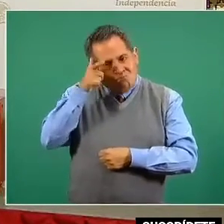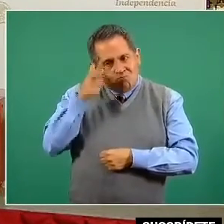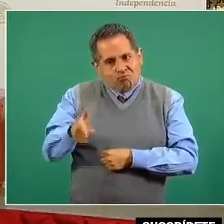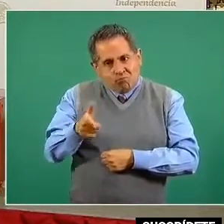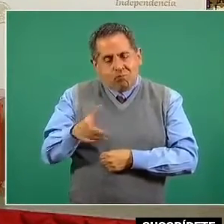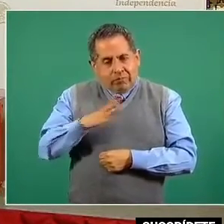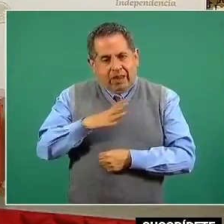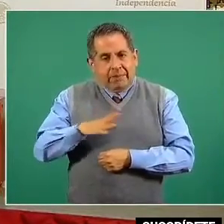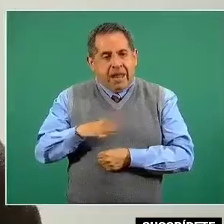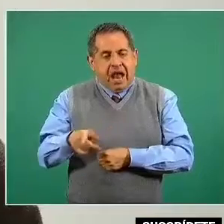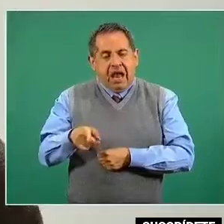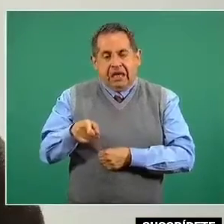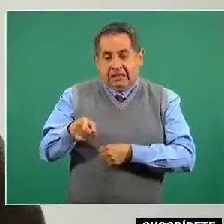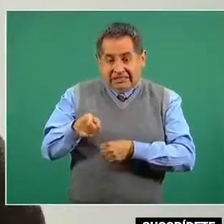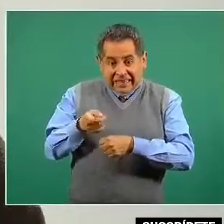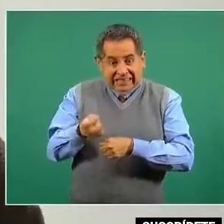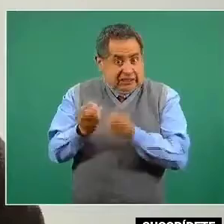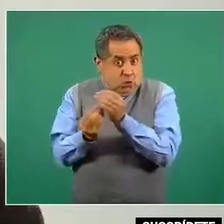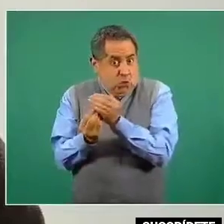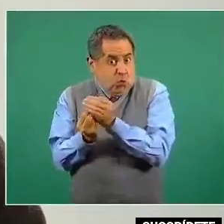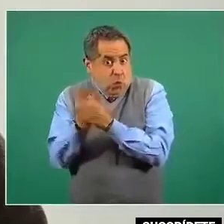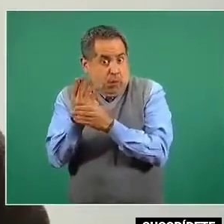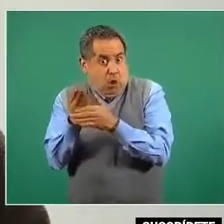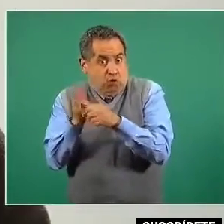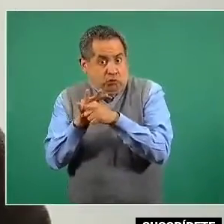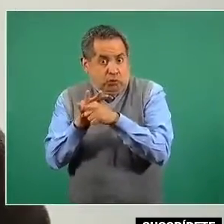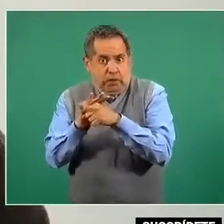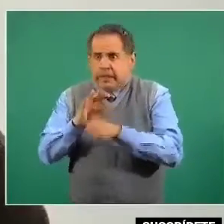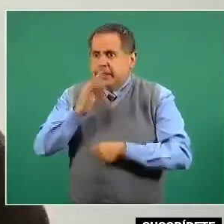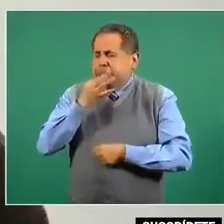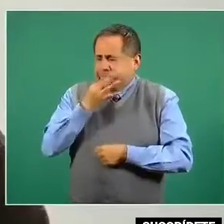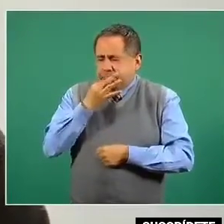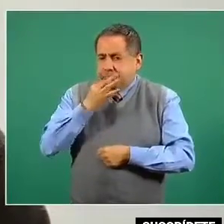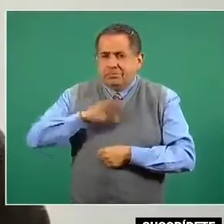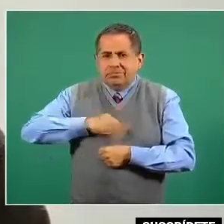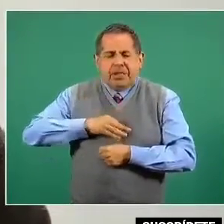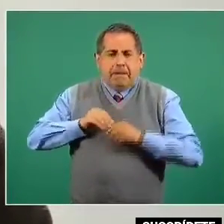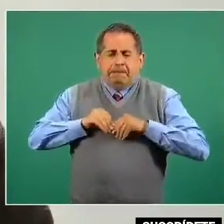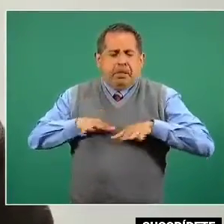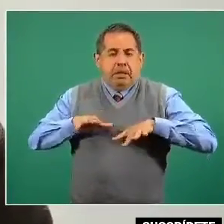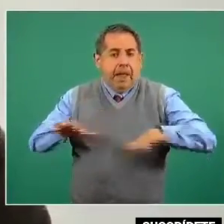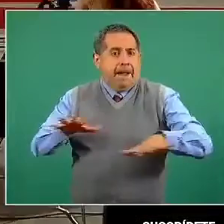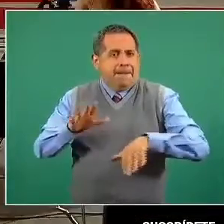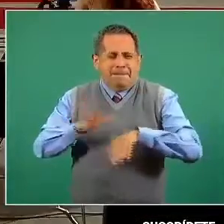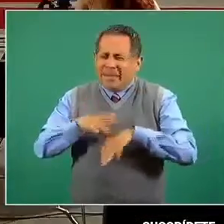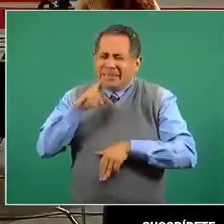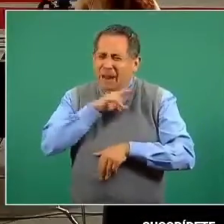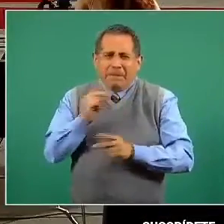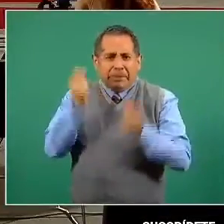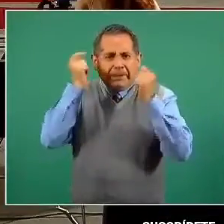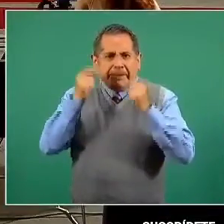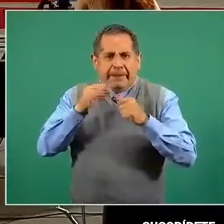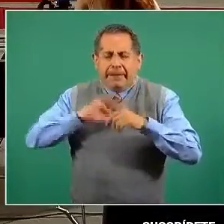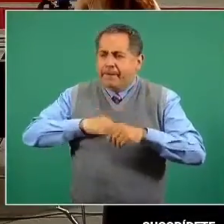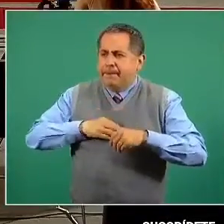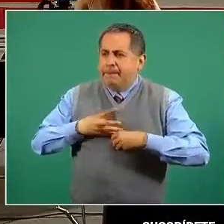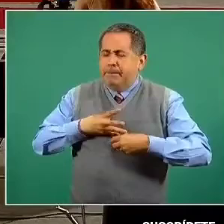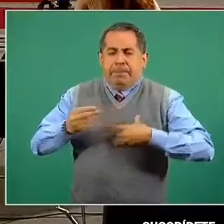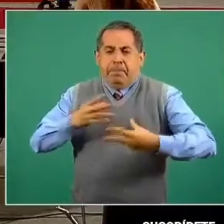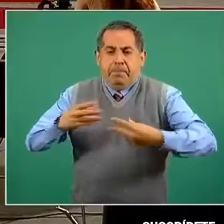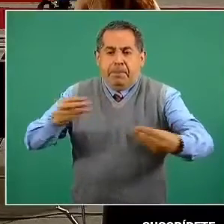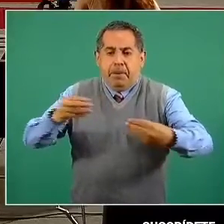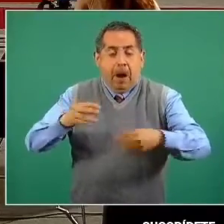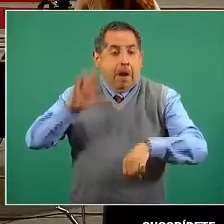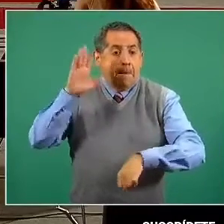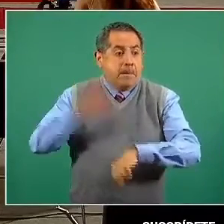había una mayor transmisibilidad, o sea, se incrementaba la capacidad de contagio entre un 40